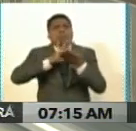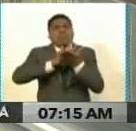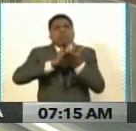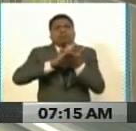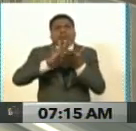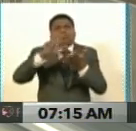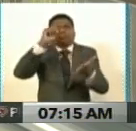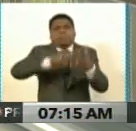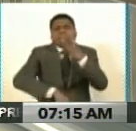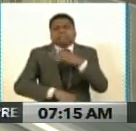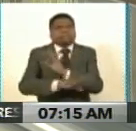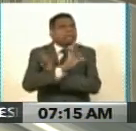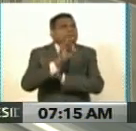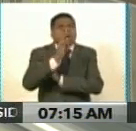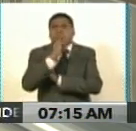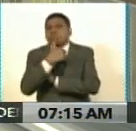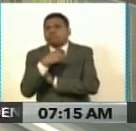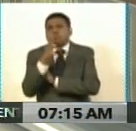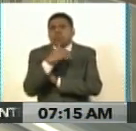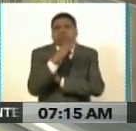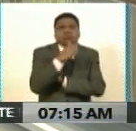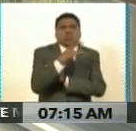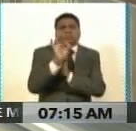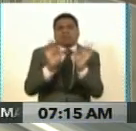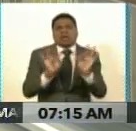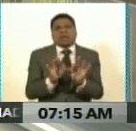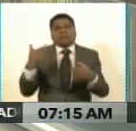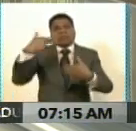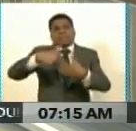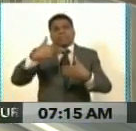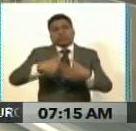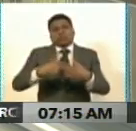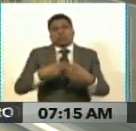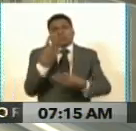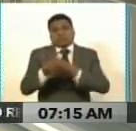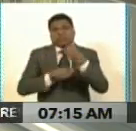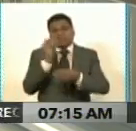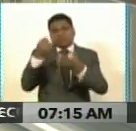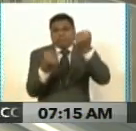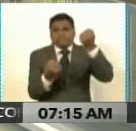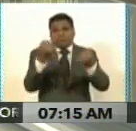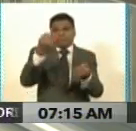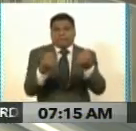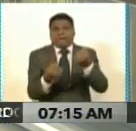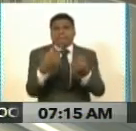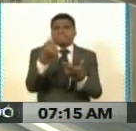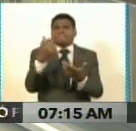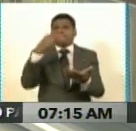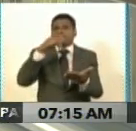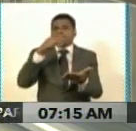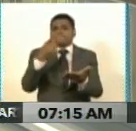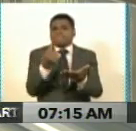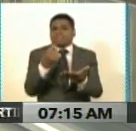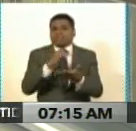desalojadas que no había ningún tipo de demanda al combustible que se está vendiendo en las estaciones de servicio a precio